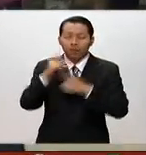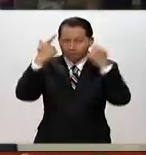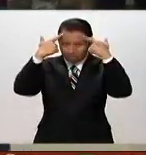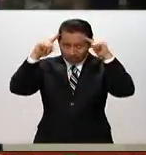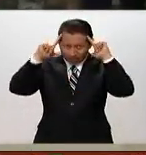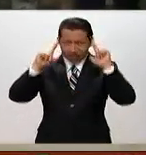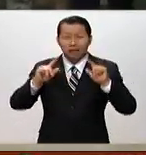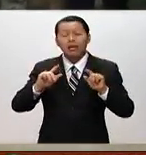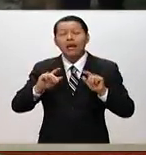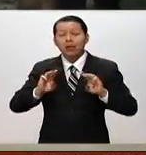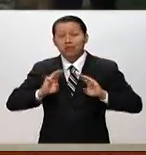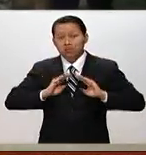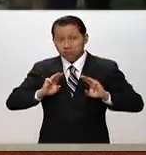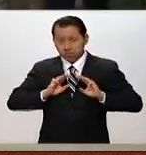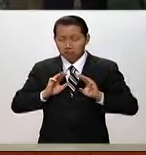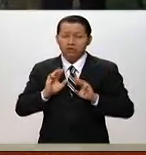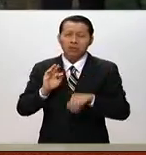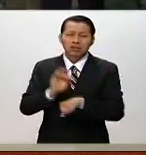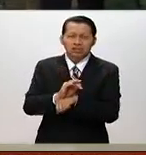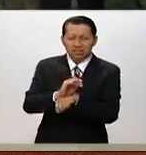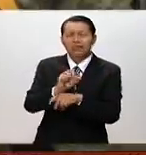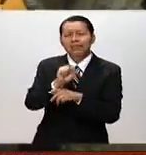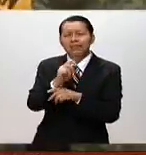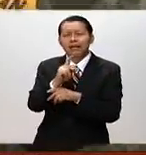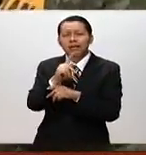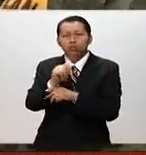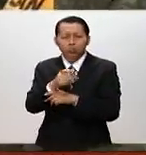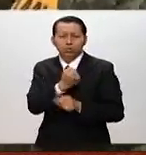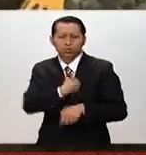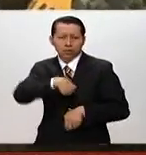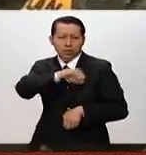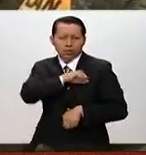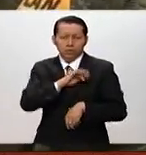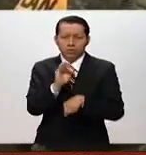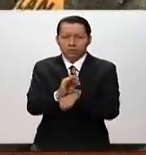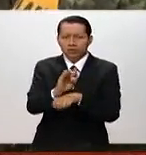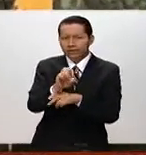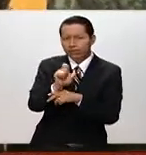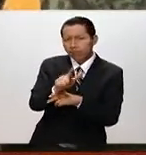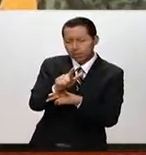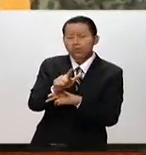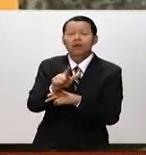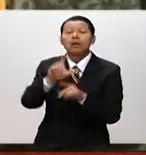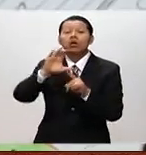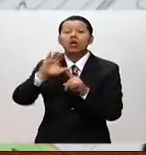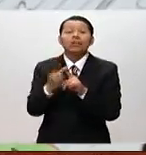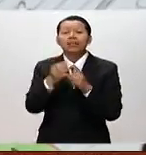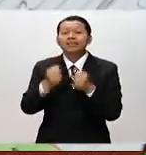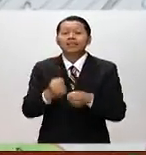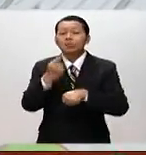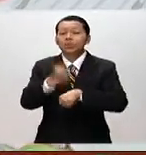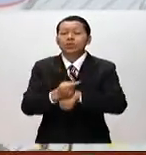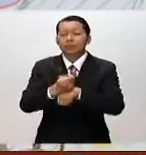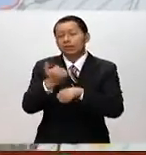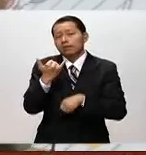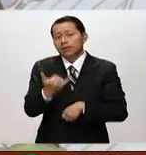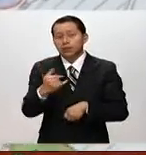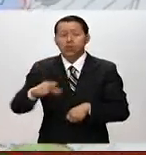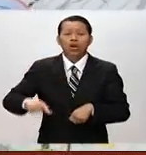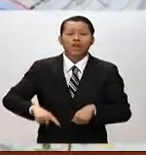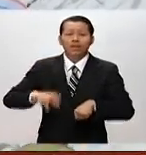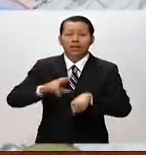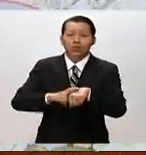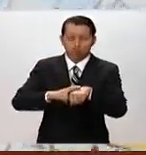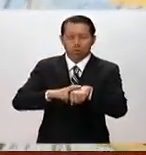Defensa, Desarrollo Social, SEDATU, Salud, Protección Civil, el Comisionado Nacional de Seguridad y el gobernador de